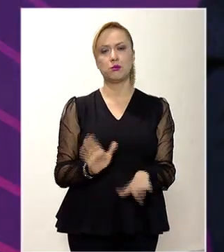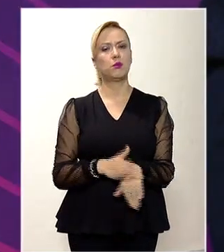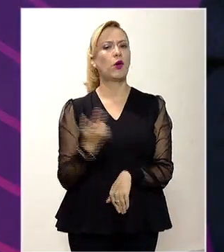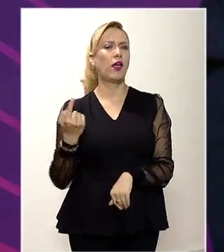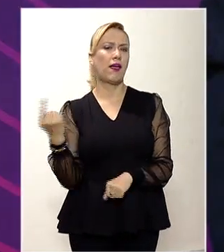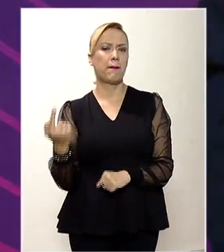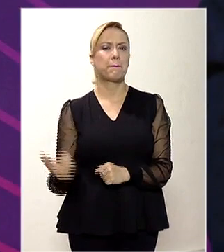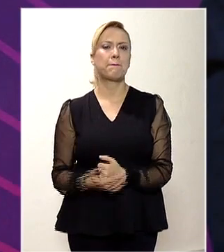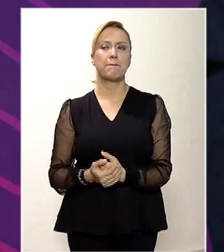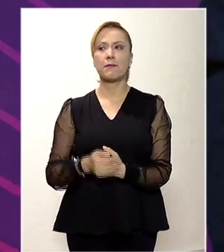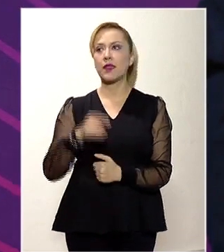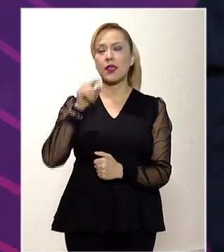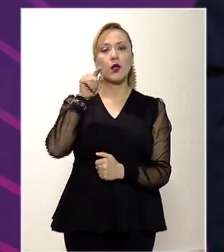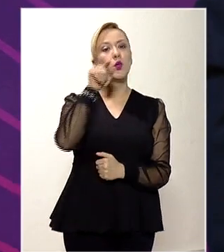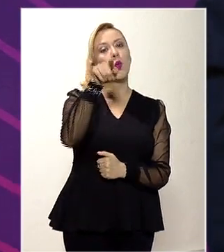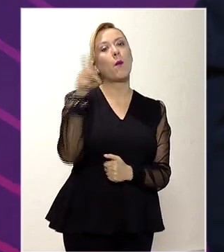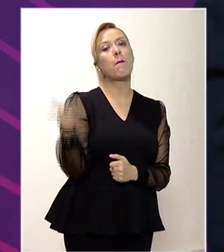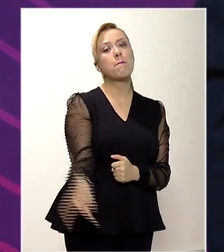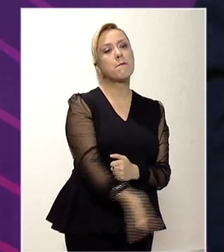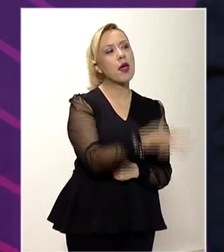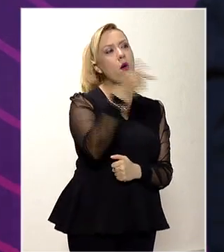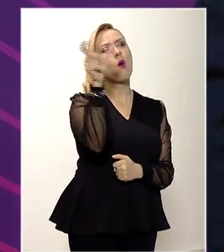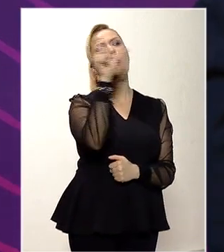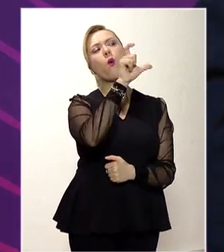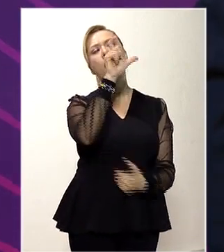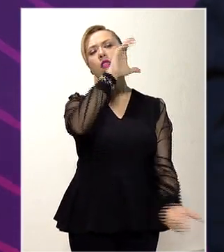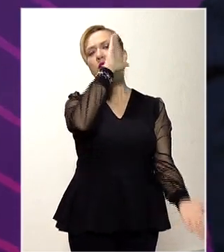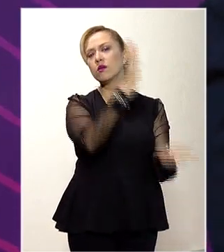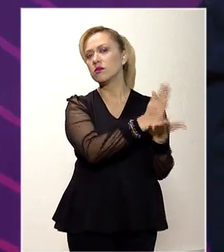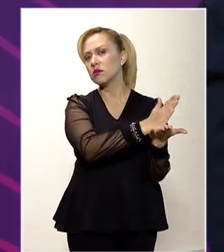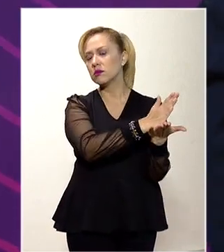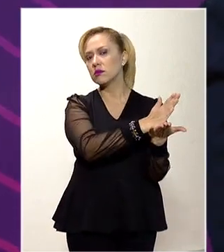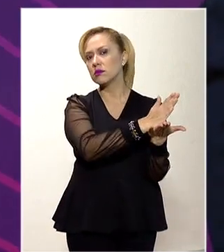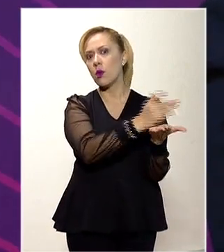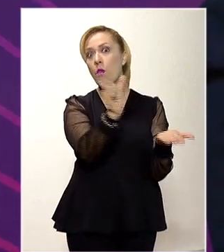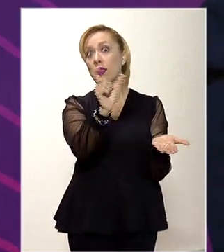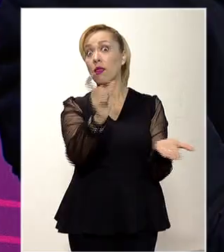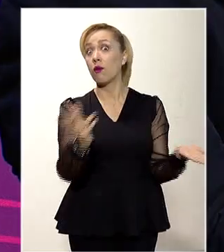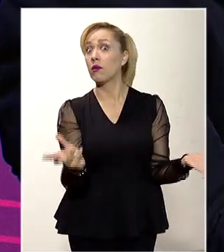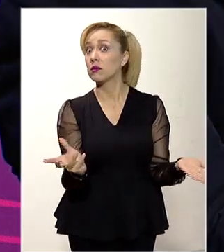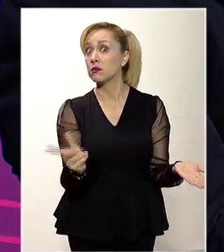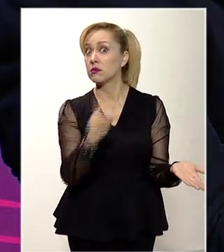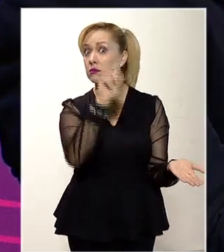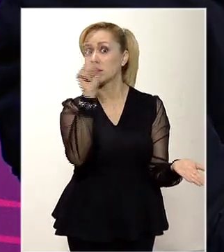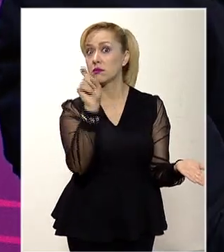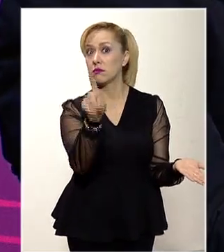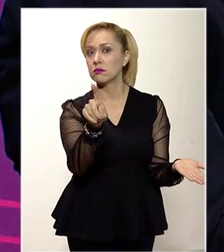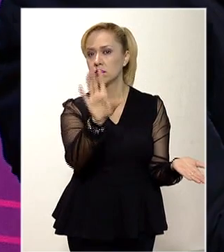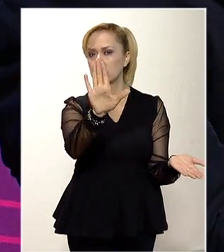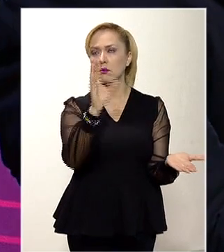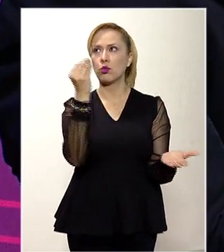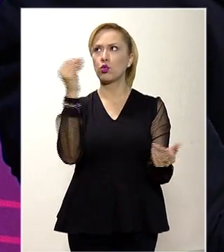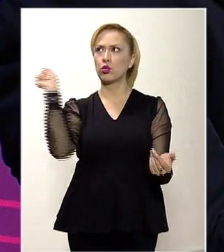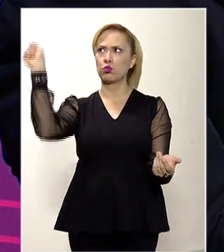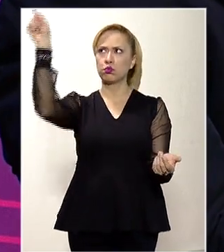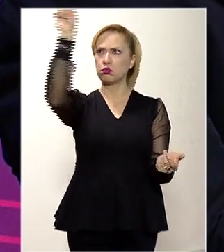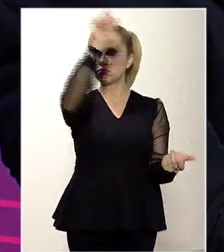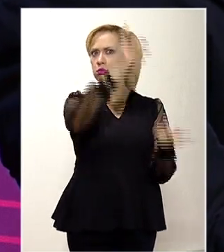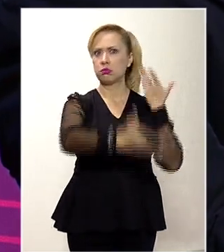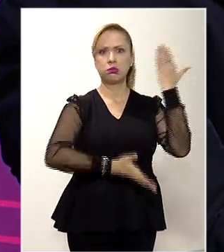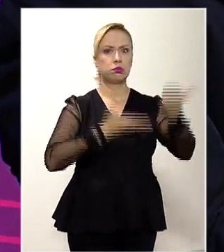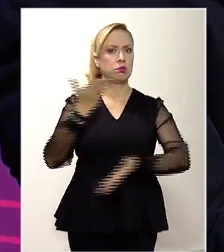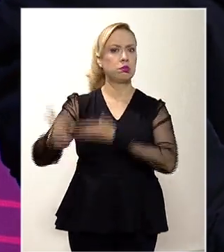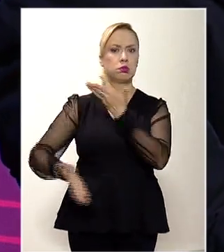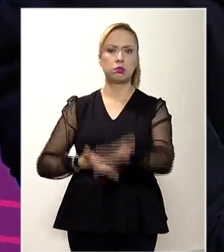Porque tú hacías la pregunta, ¿cuándo puede ser suspendida? En realidad, eso apareció en los principios porque muchos estados lo pidieron. O sea,